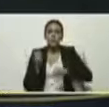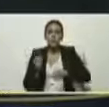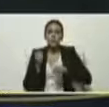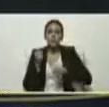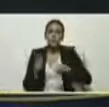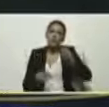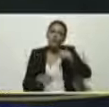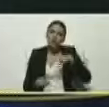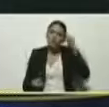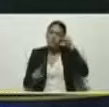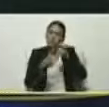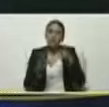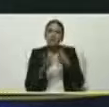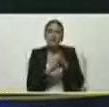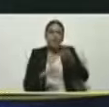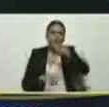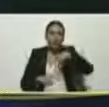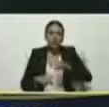de salvaguardar,